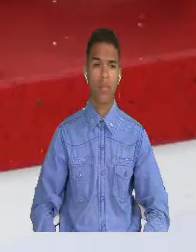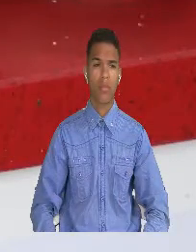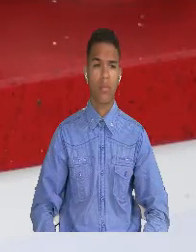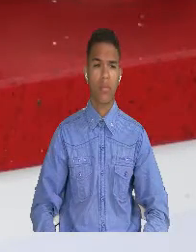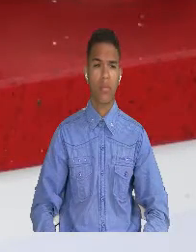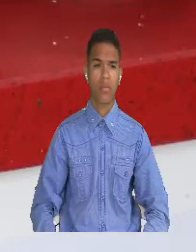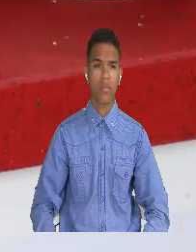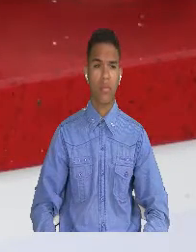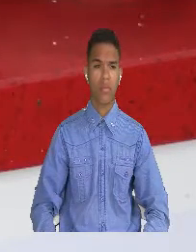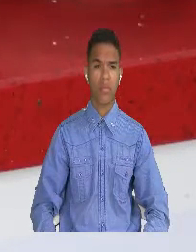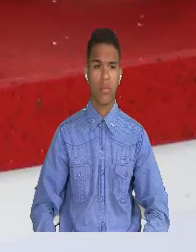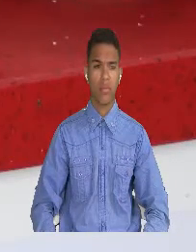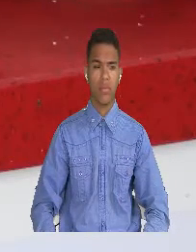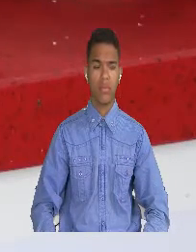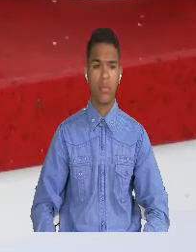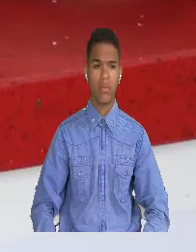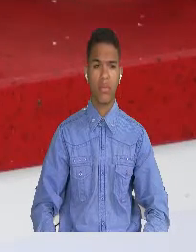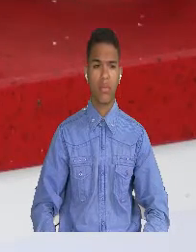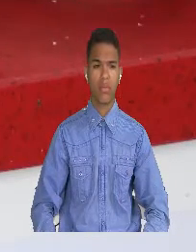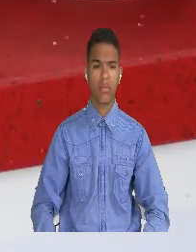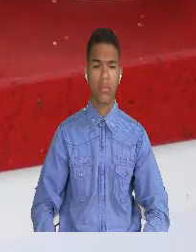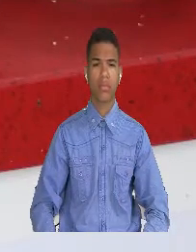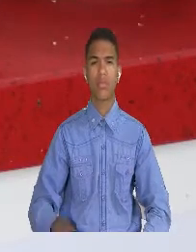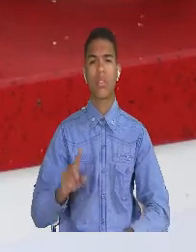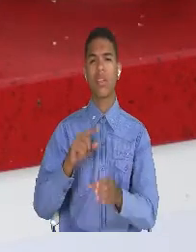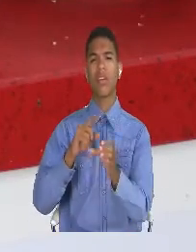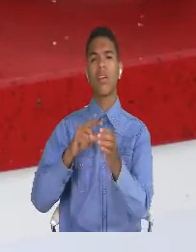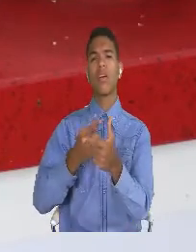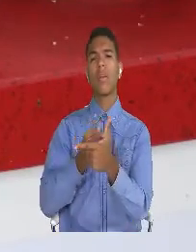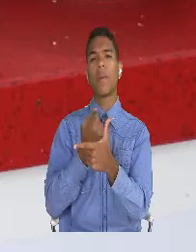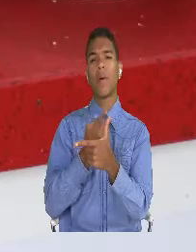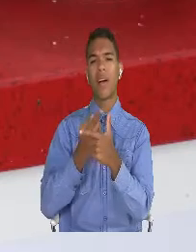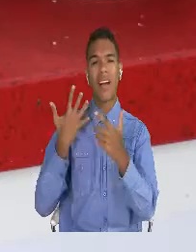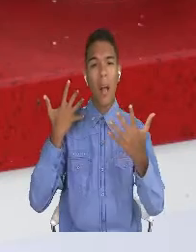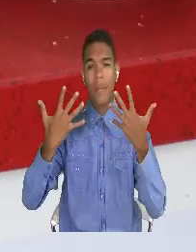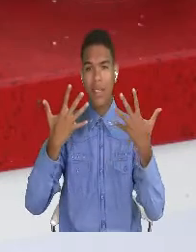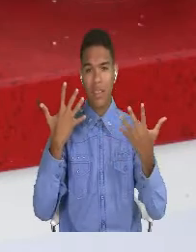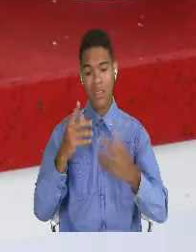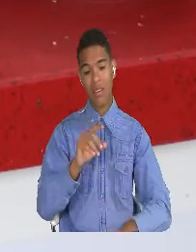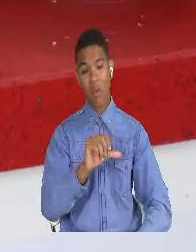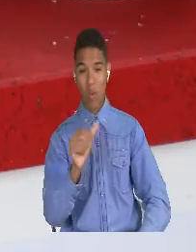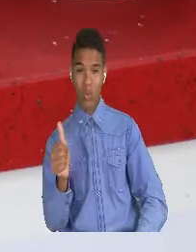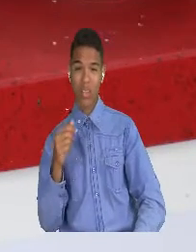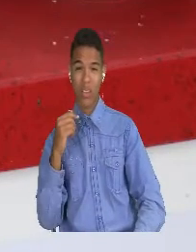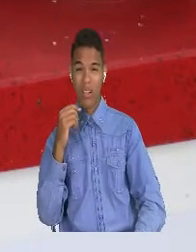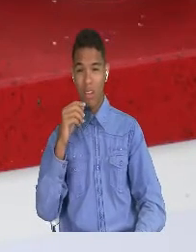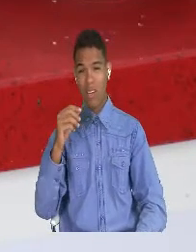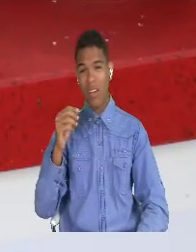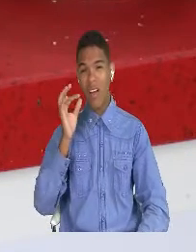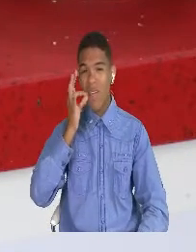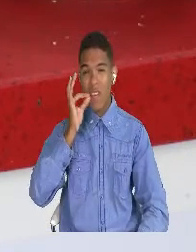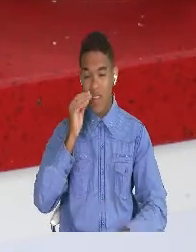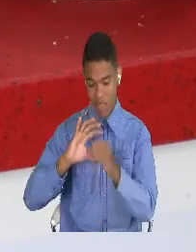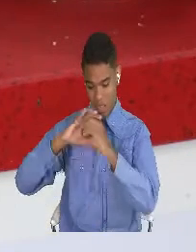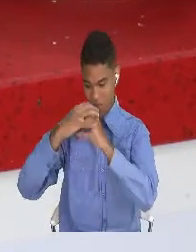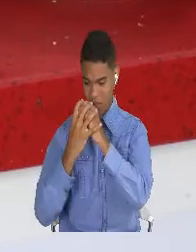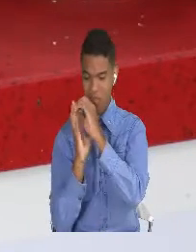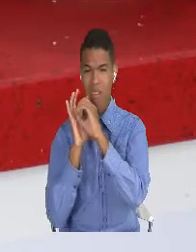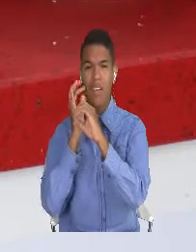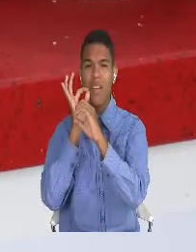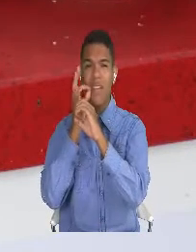no, es muy diferente. Entonces, no se vayan a confiar de que ay, el puré es lo mismo, no. En el momento de hacerlo,